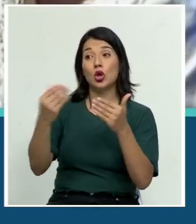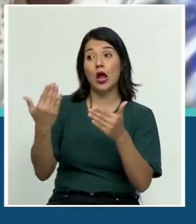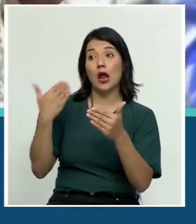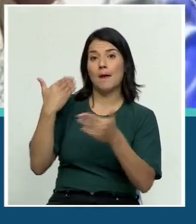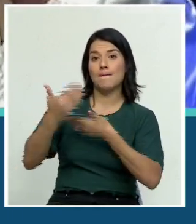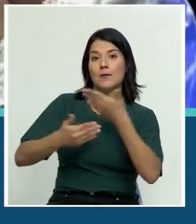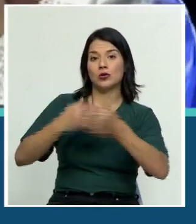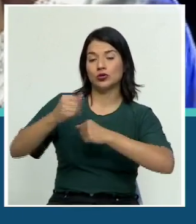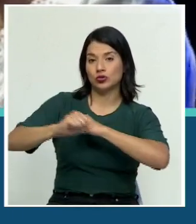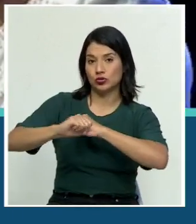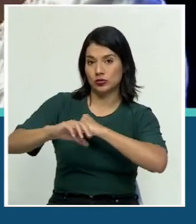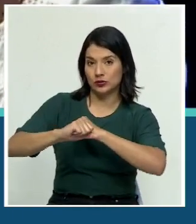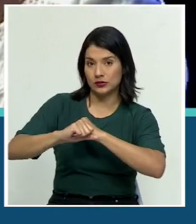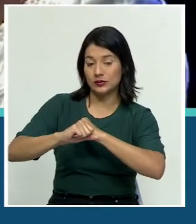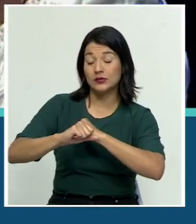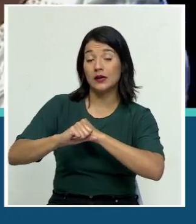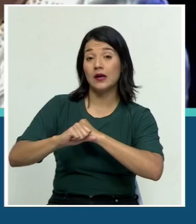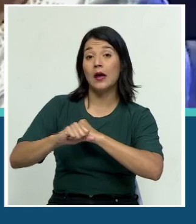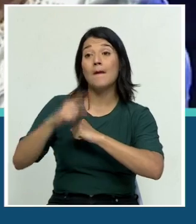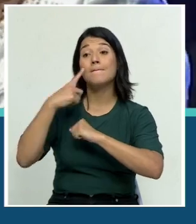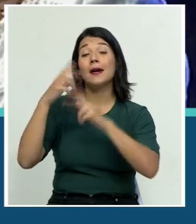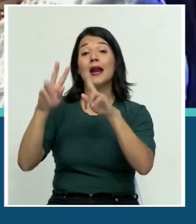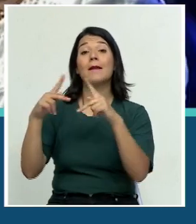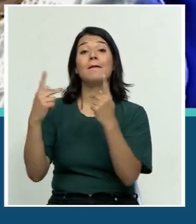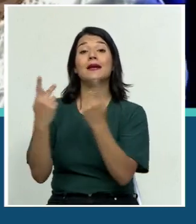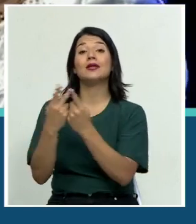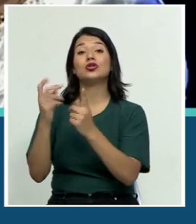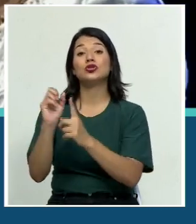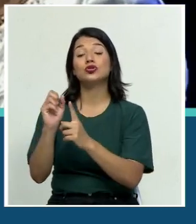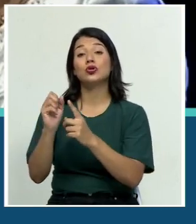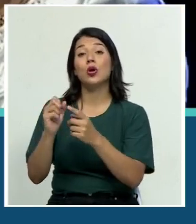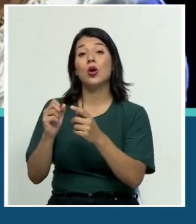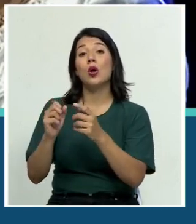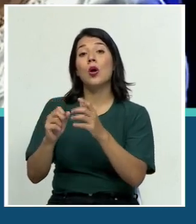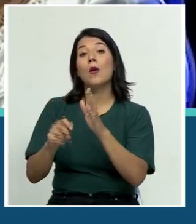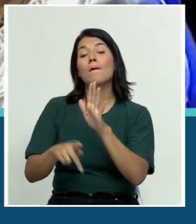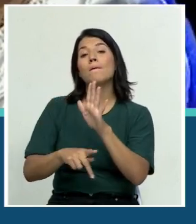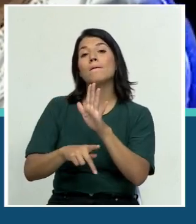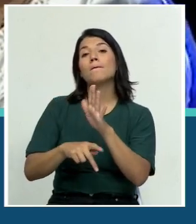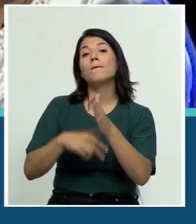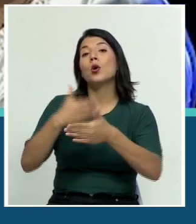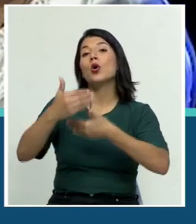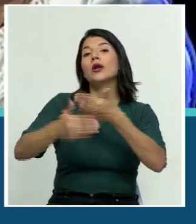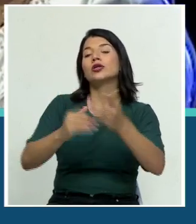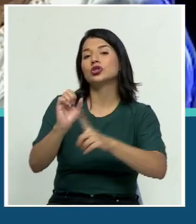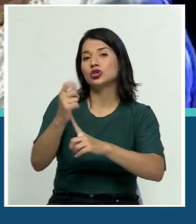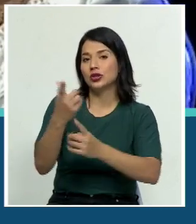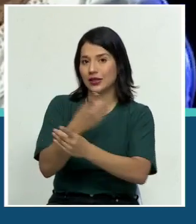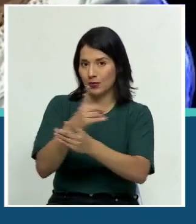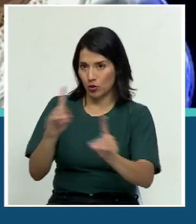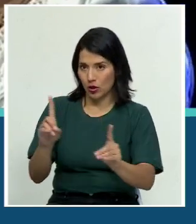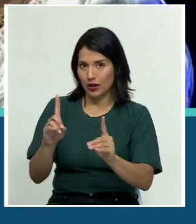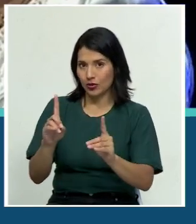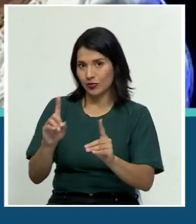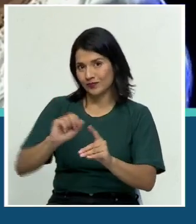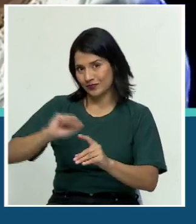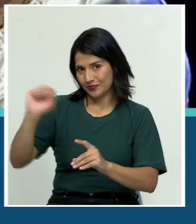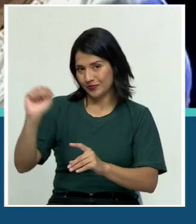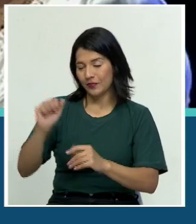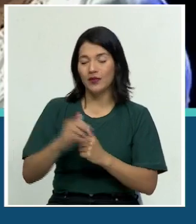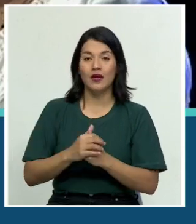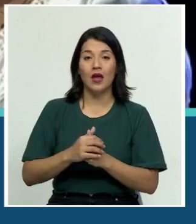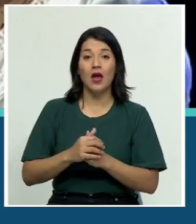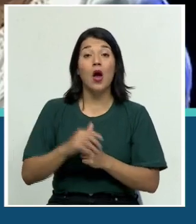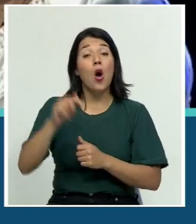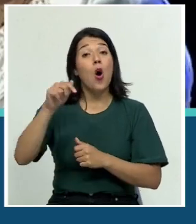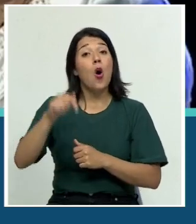contienda electoral al Partido Social Progreso Social Democrático, que fue el que lo llevó al poder. Este martes, Chávez no